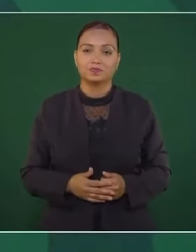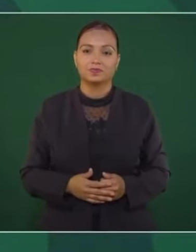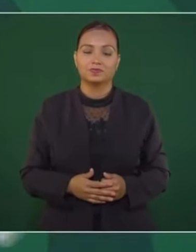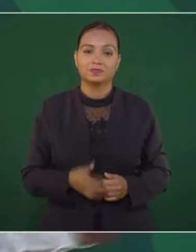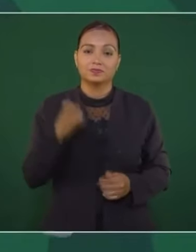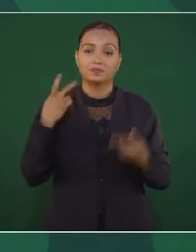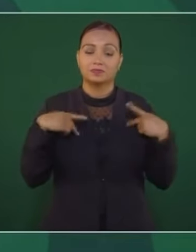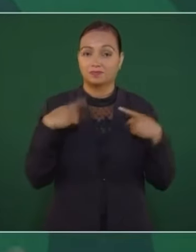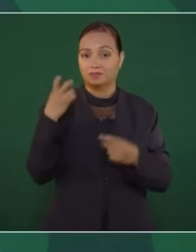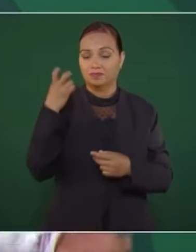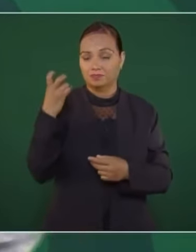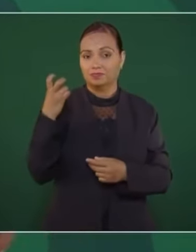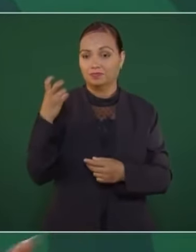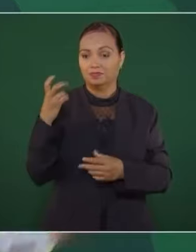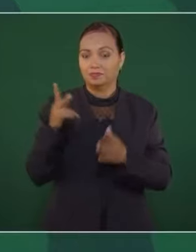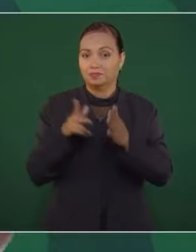y ellos